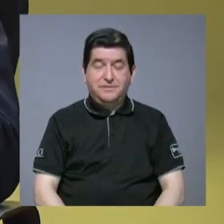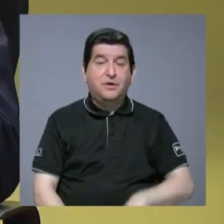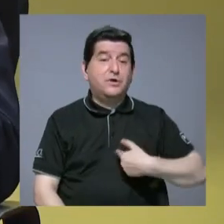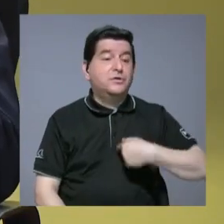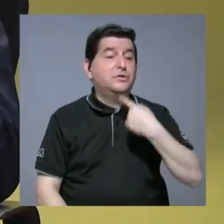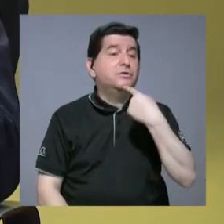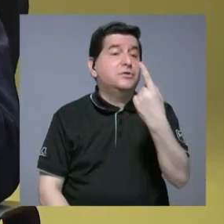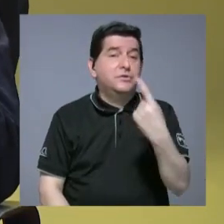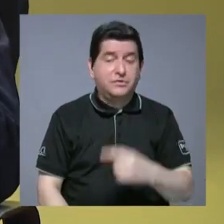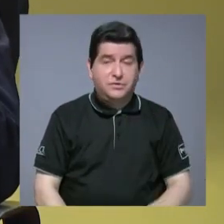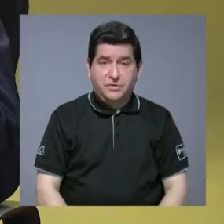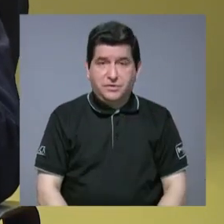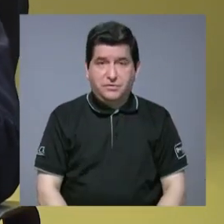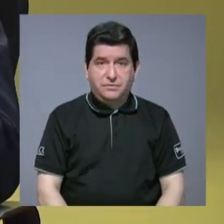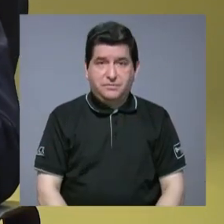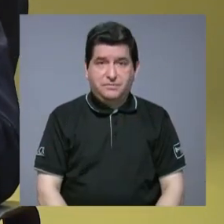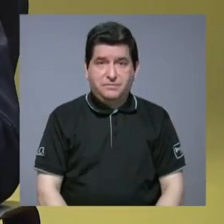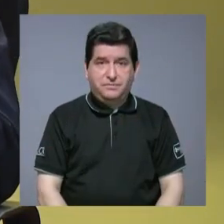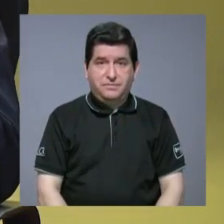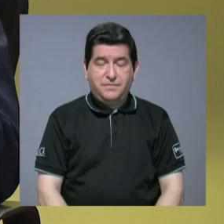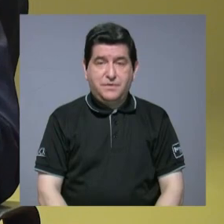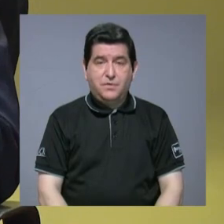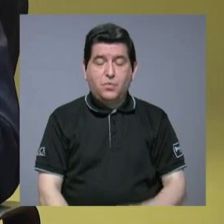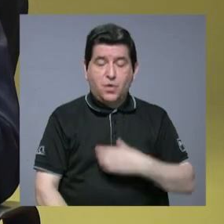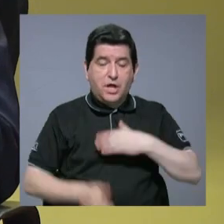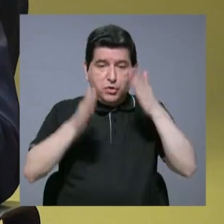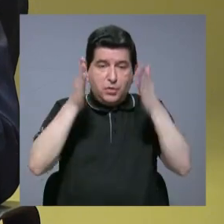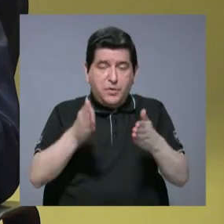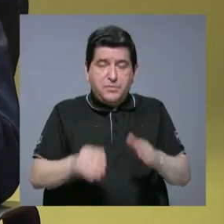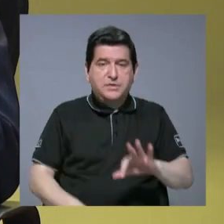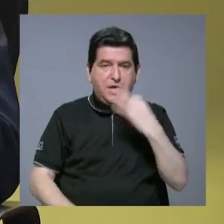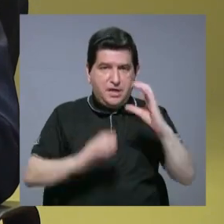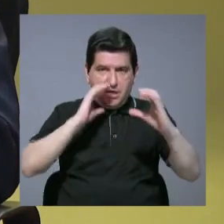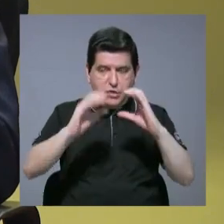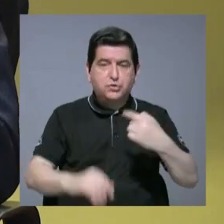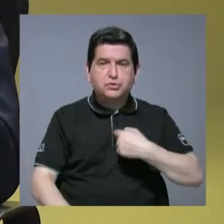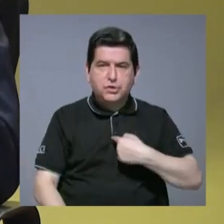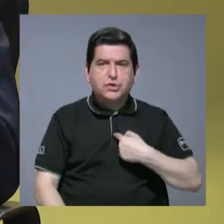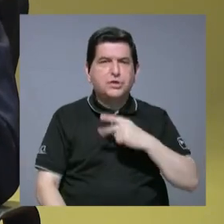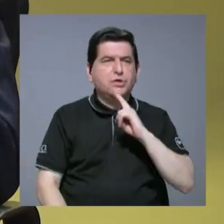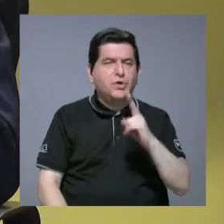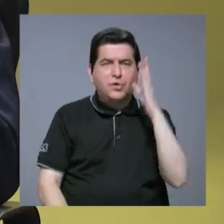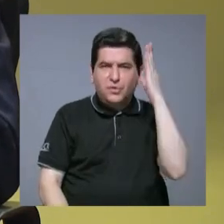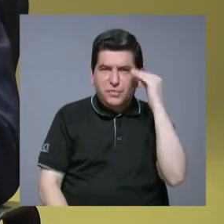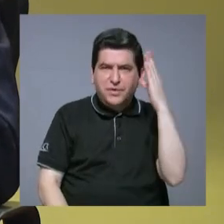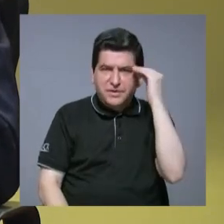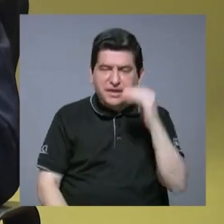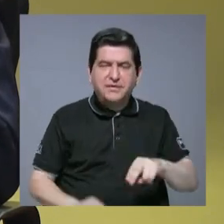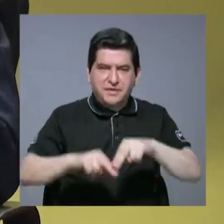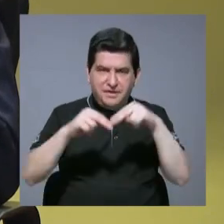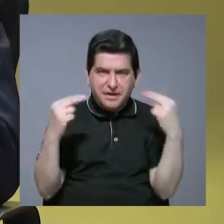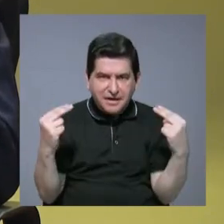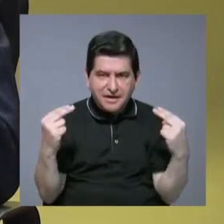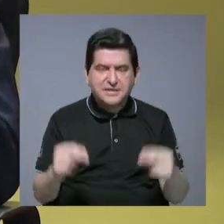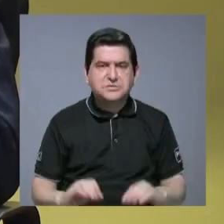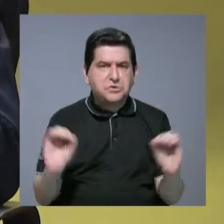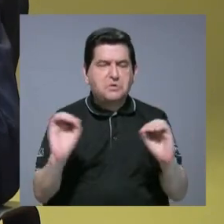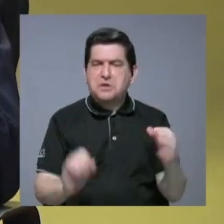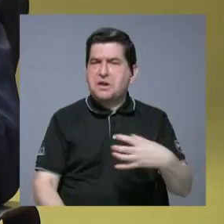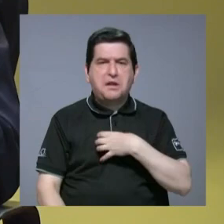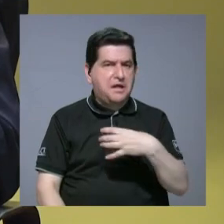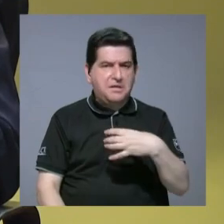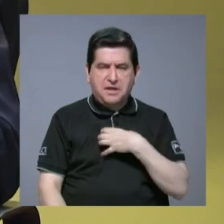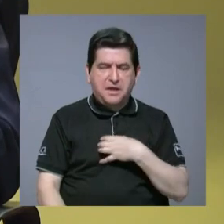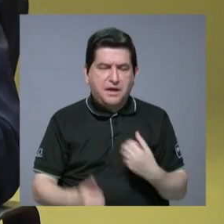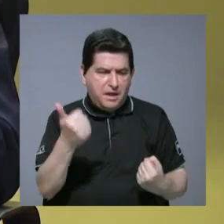digo porque cuando hay propietarios de medios, y yo realmente en la experiencia que yo tuve en La Nación no tengo ninguna queja en cuanto